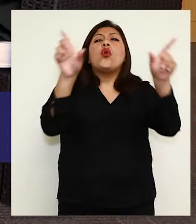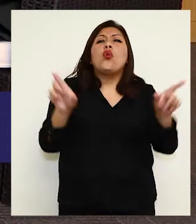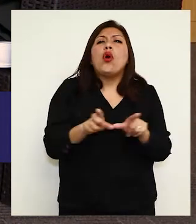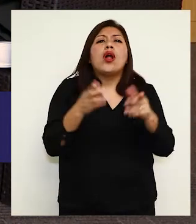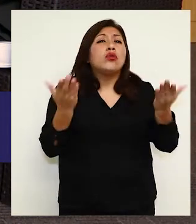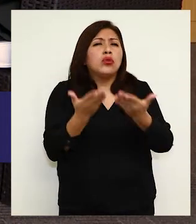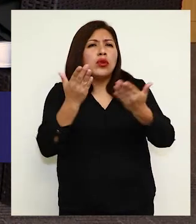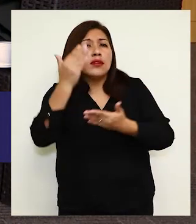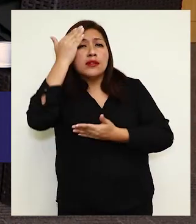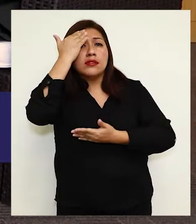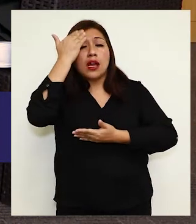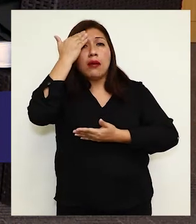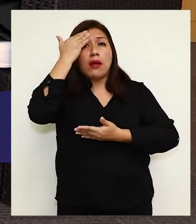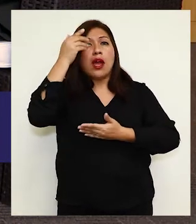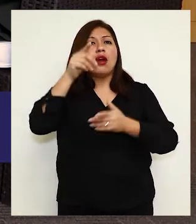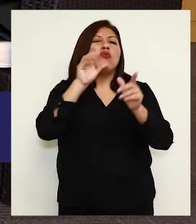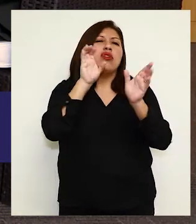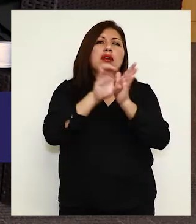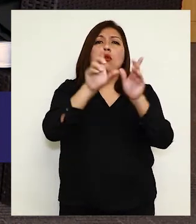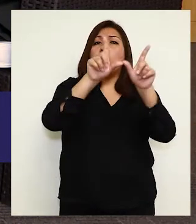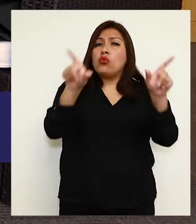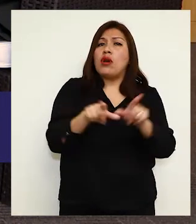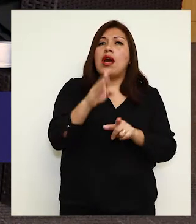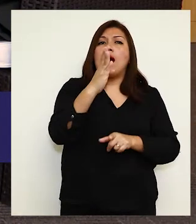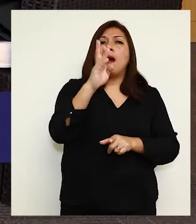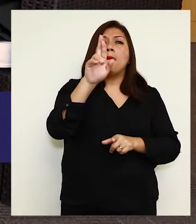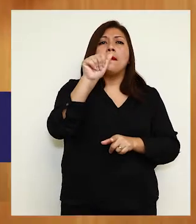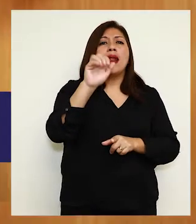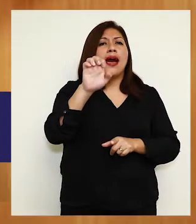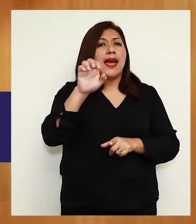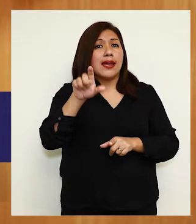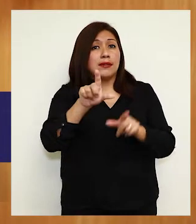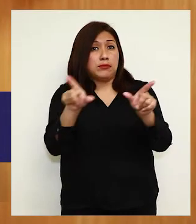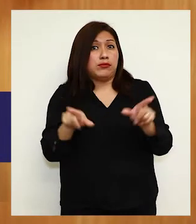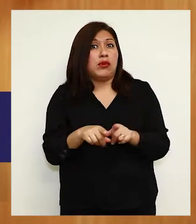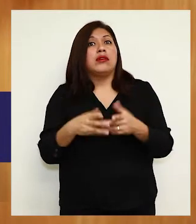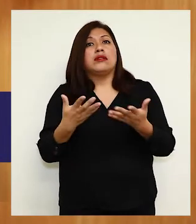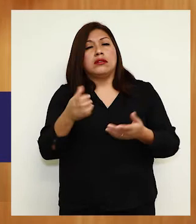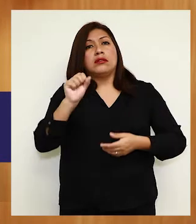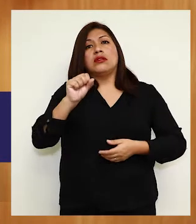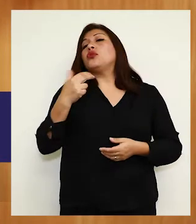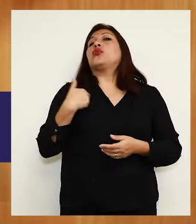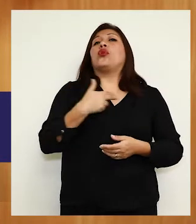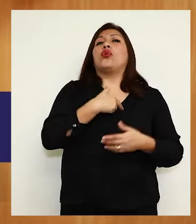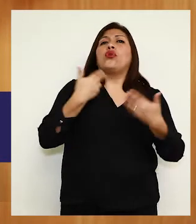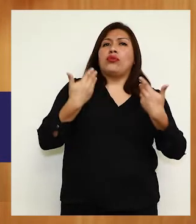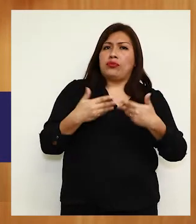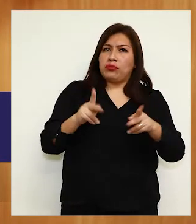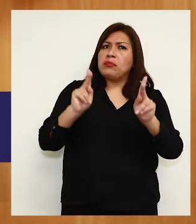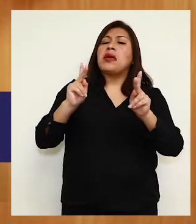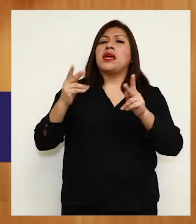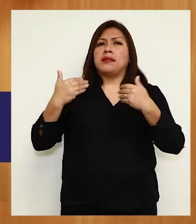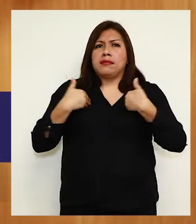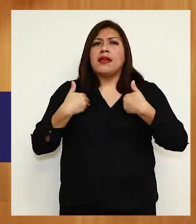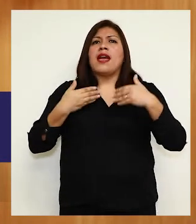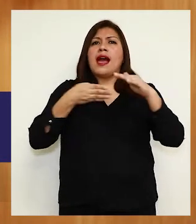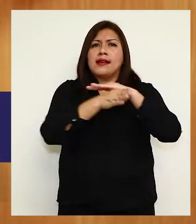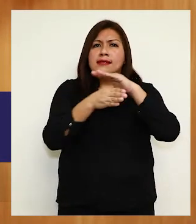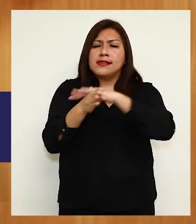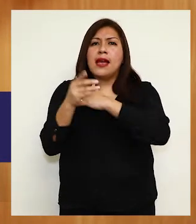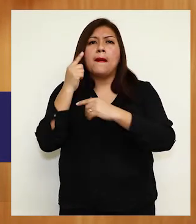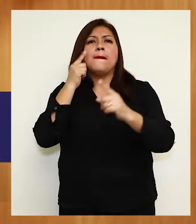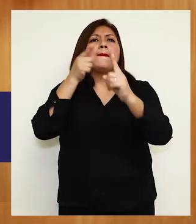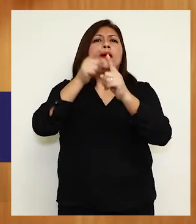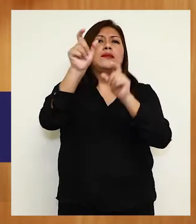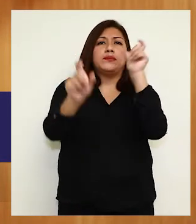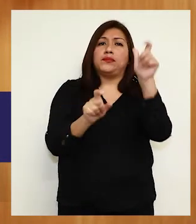situadas en la denominada zona Braem, y hemos tenido inclusive acceso a personas con